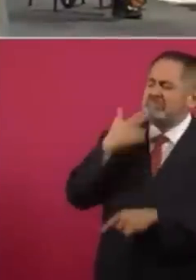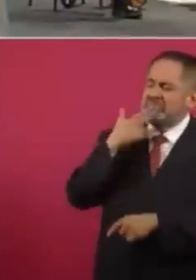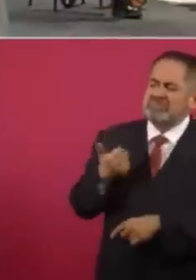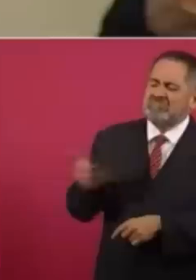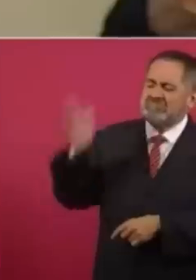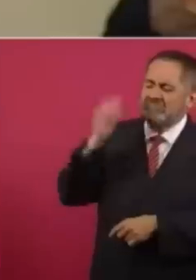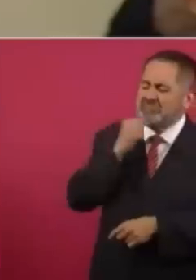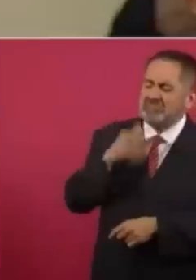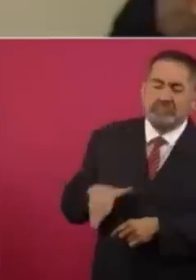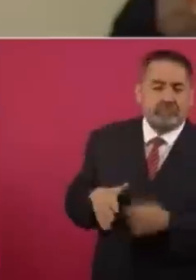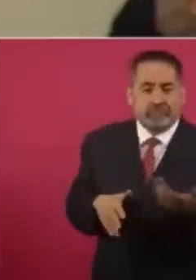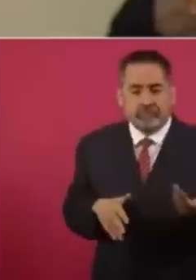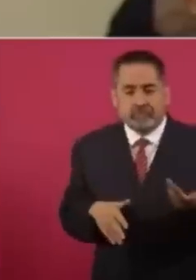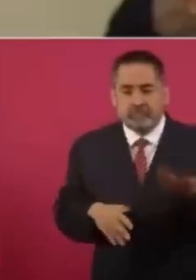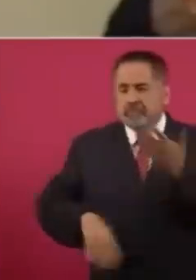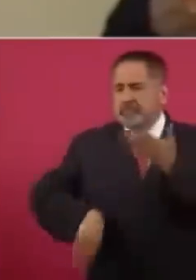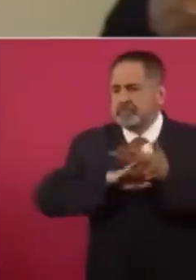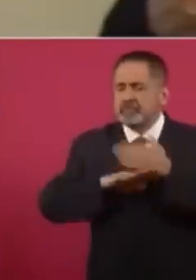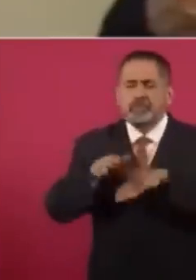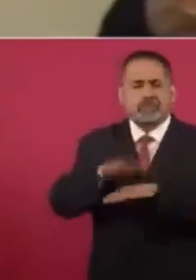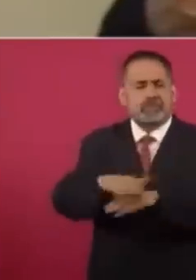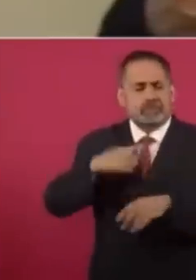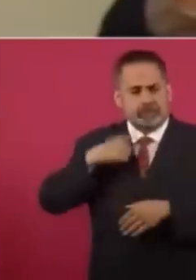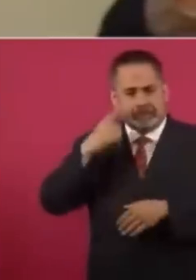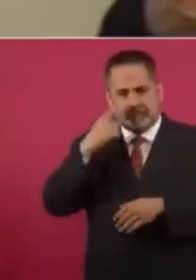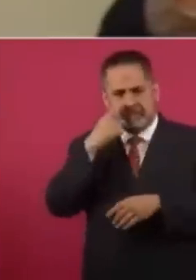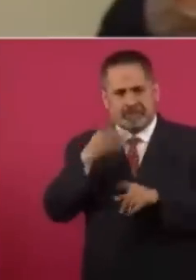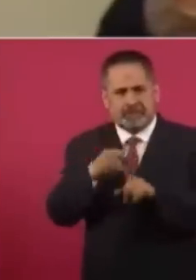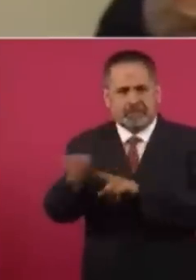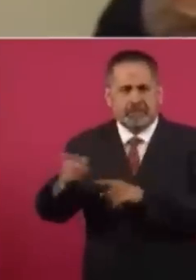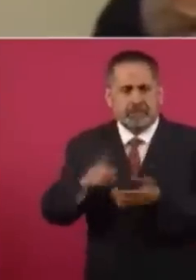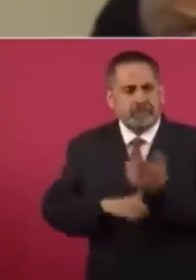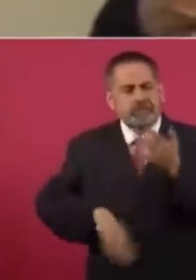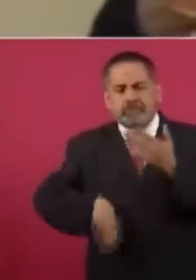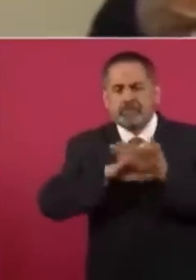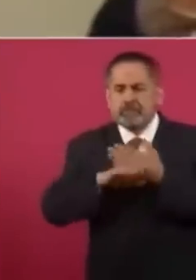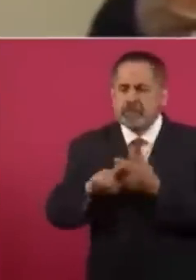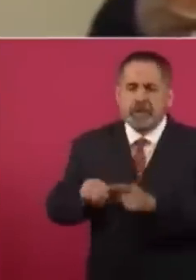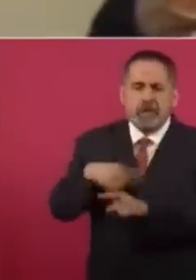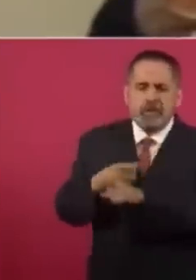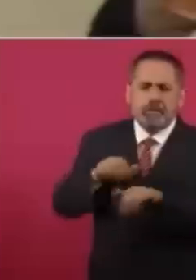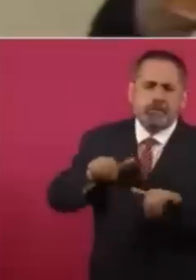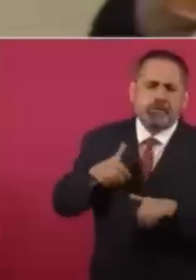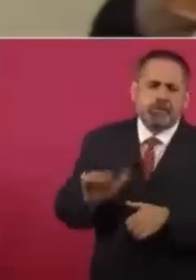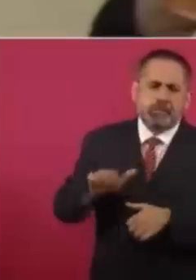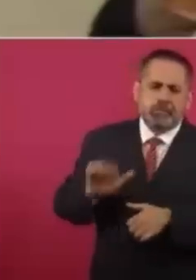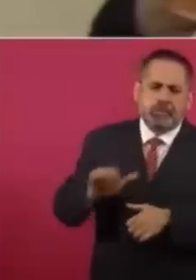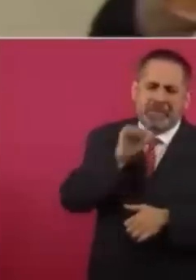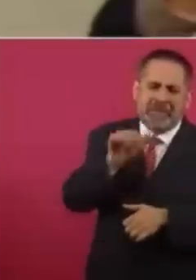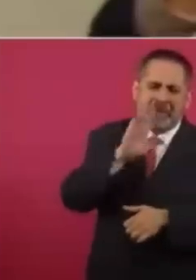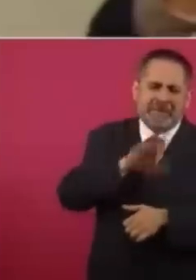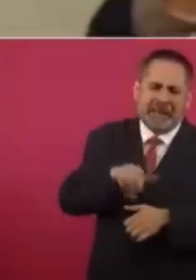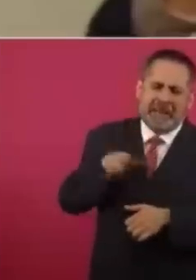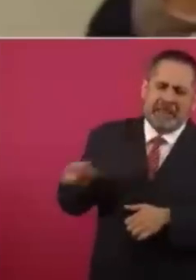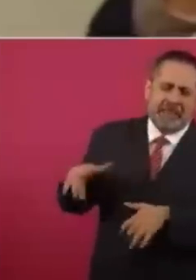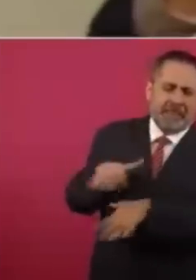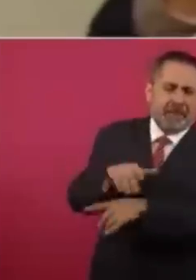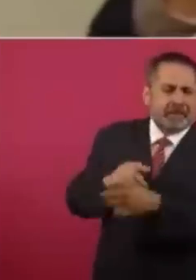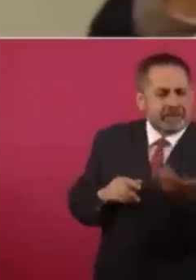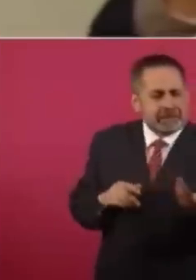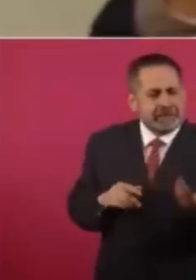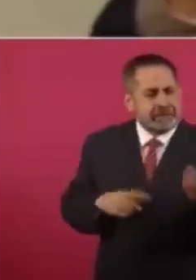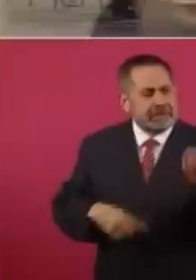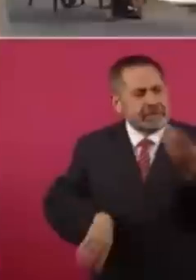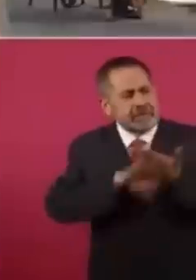dijo, se metió con mi sexualidad, señor, me dijo malcogida, me ha dicho, ha sido horrible, señor, y es